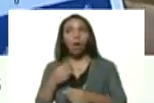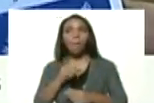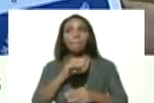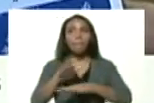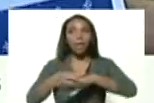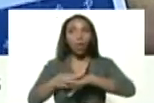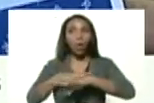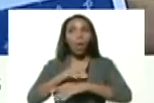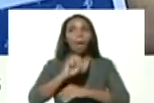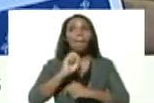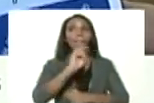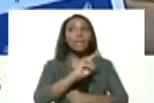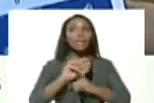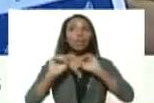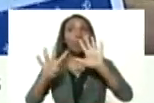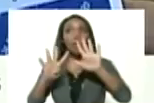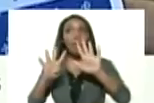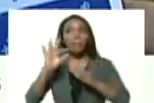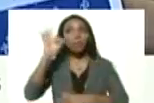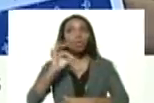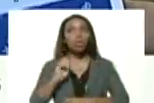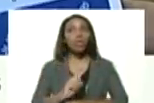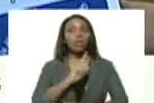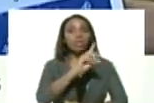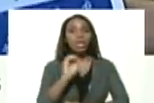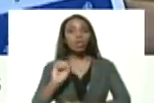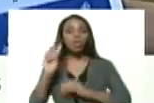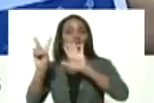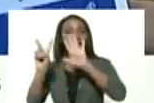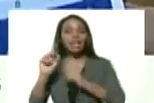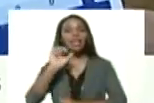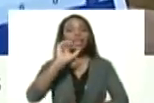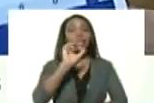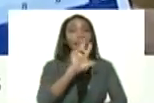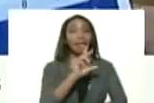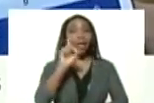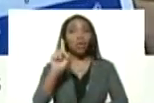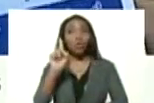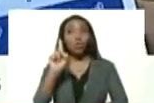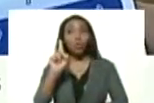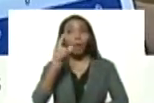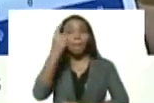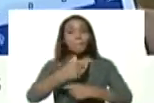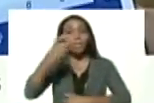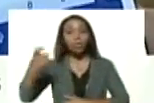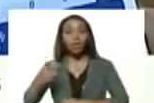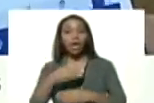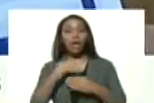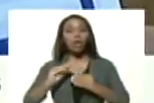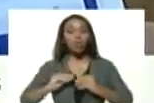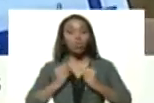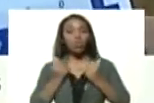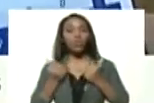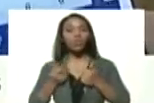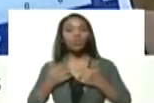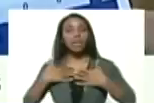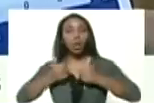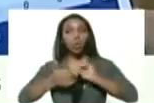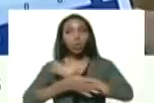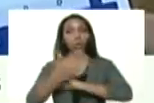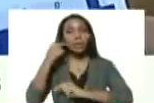ciento de los 107 31 casos recuperados o menos con los atenciones